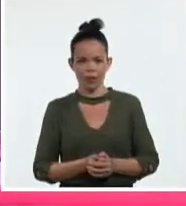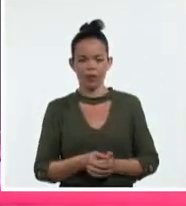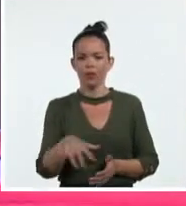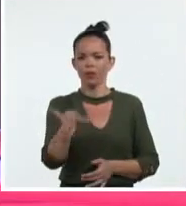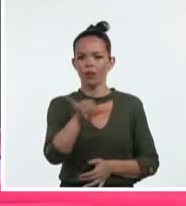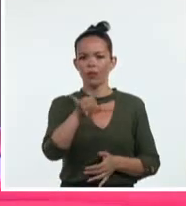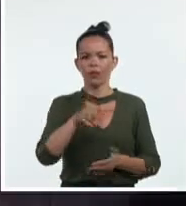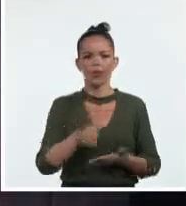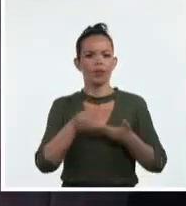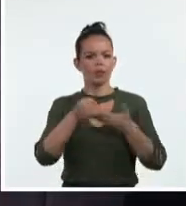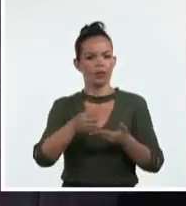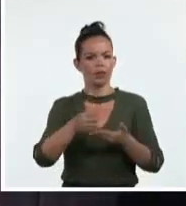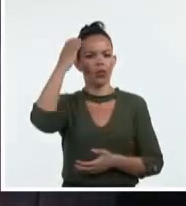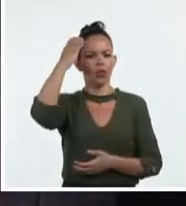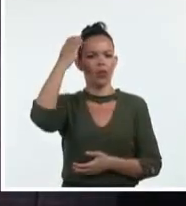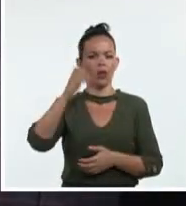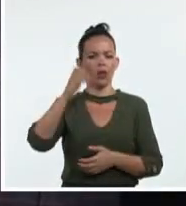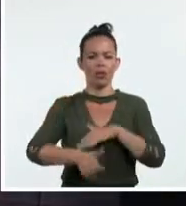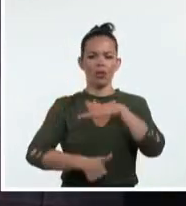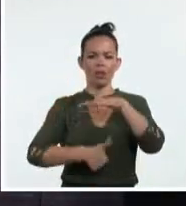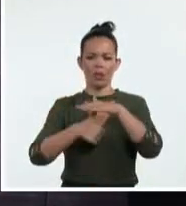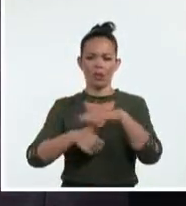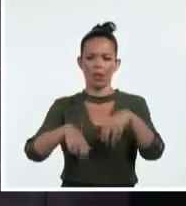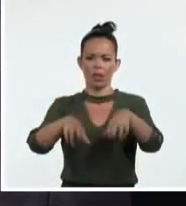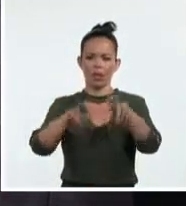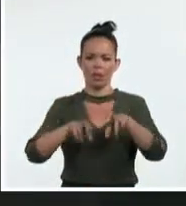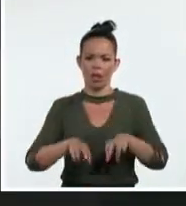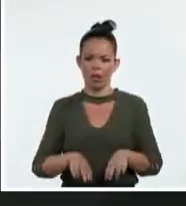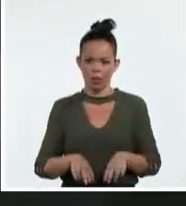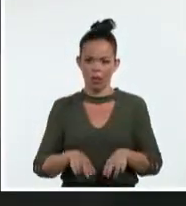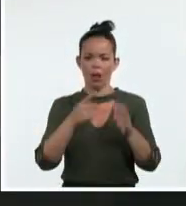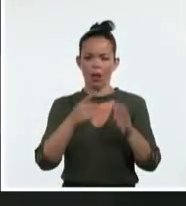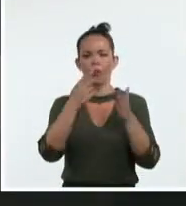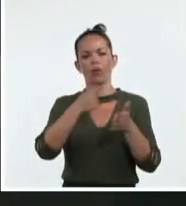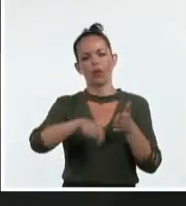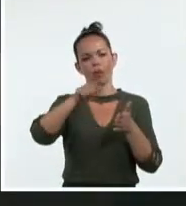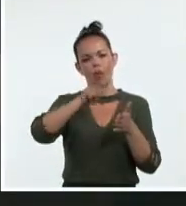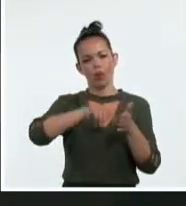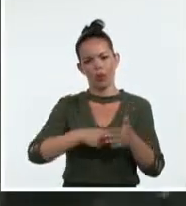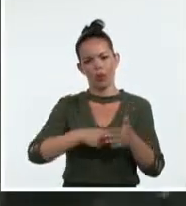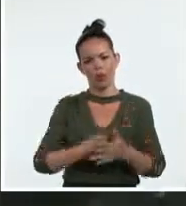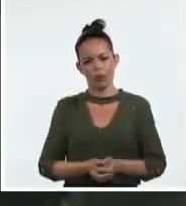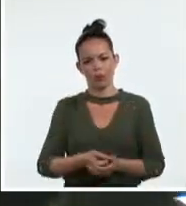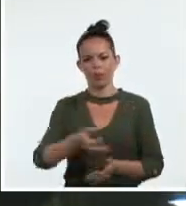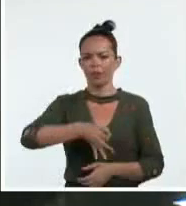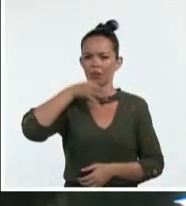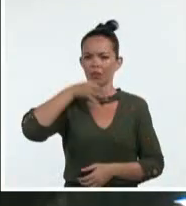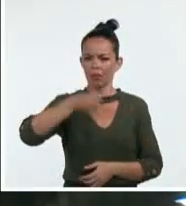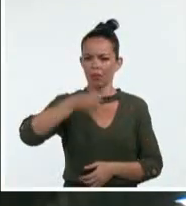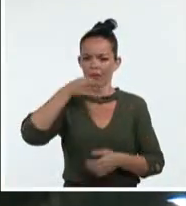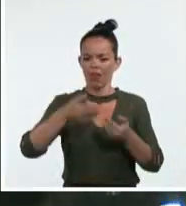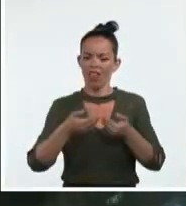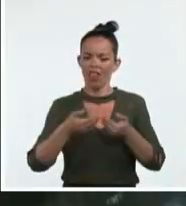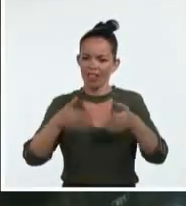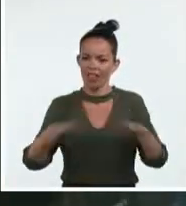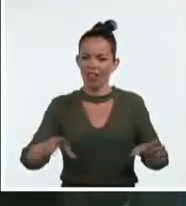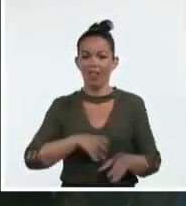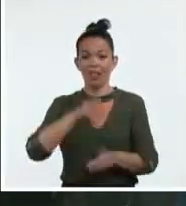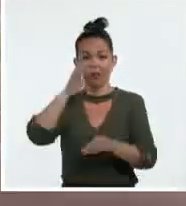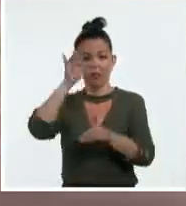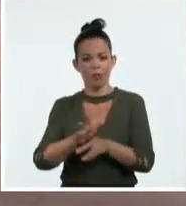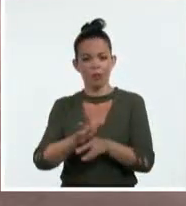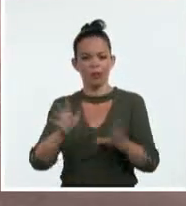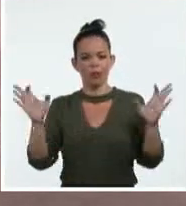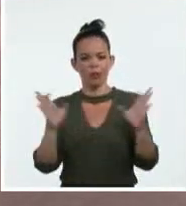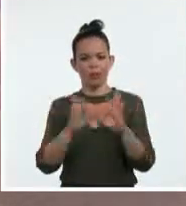la presidenta de la Asamblea Municipal del Poder Popular, Dixami Rodríguez, declaró inaugurados los festejos. En la ceremonia,